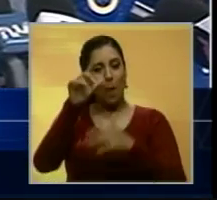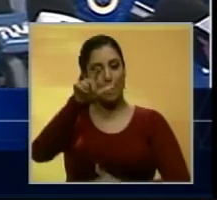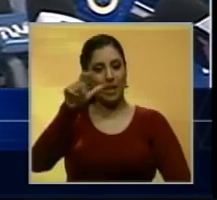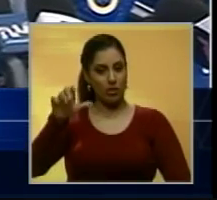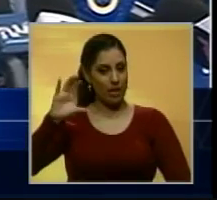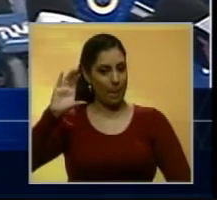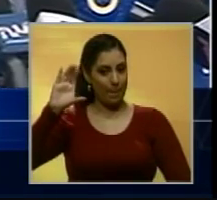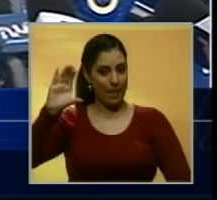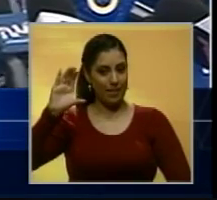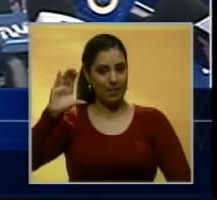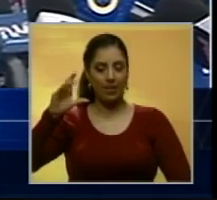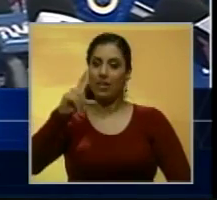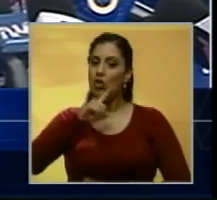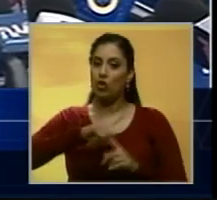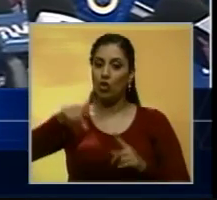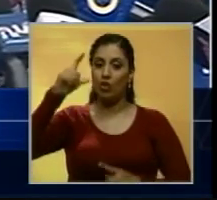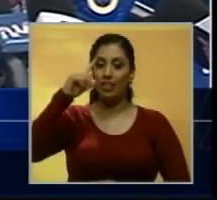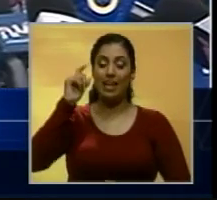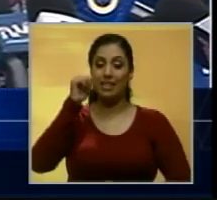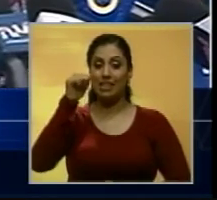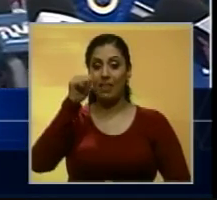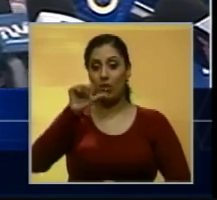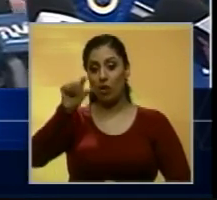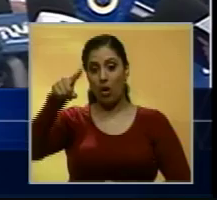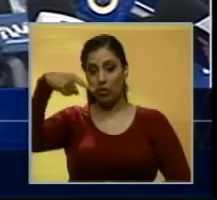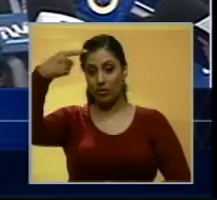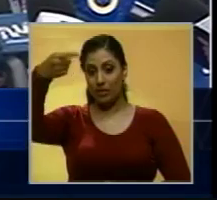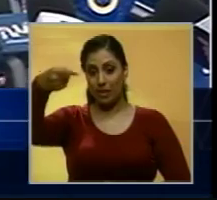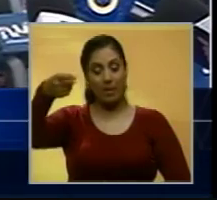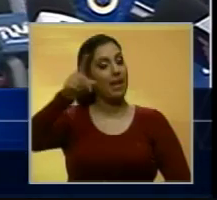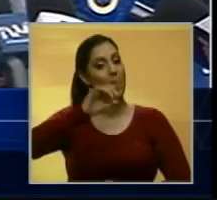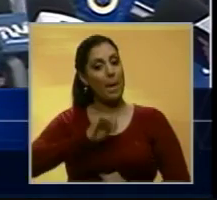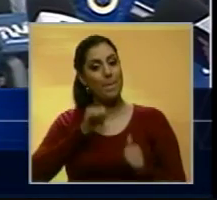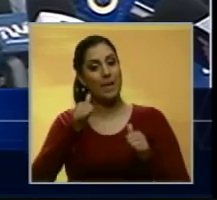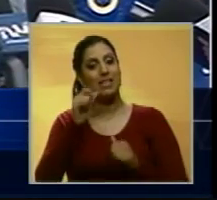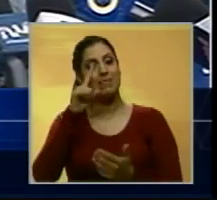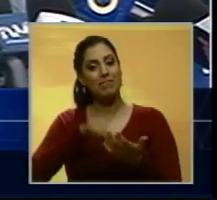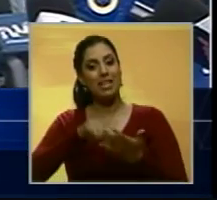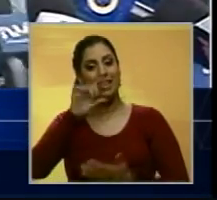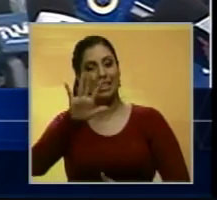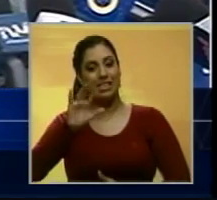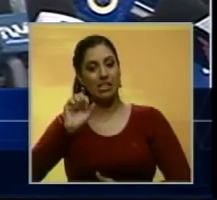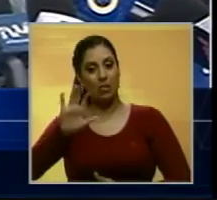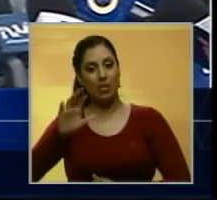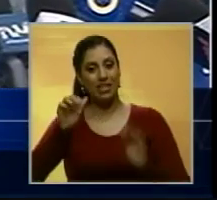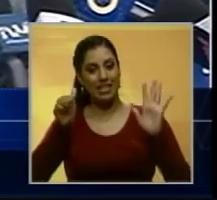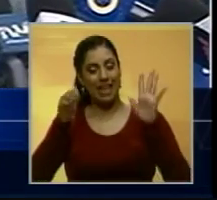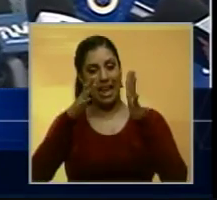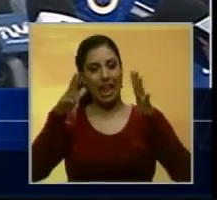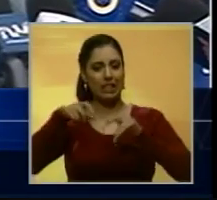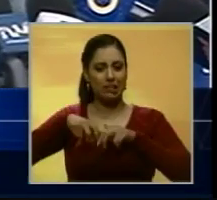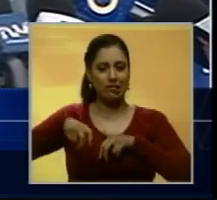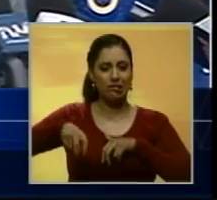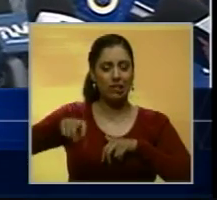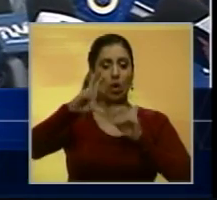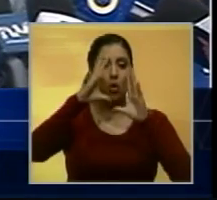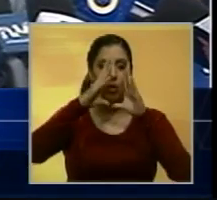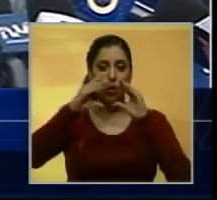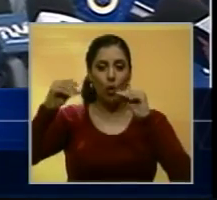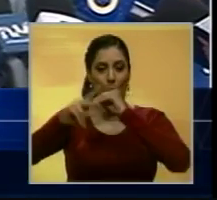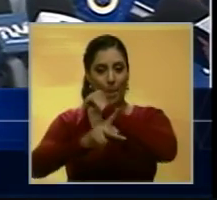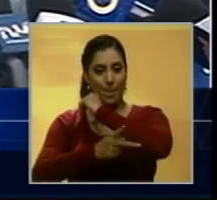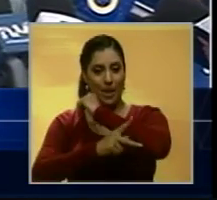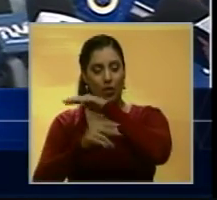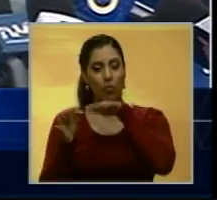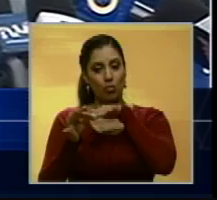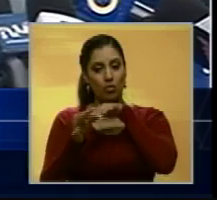todo el país. Y día sábado de la semana que viene vamos a tener 1.356 grandes caminatas en todas las parroquias